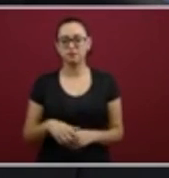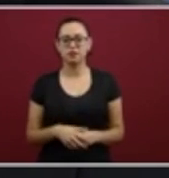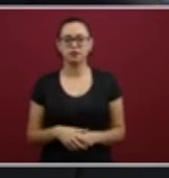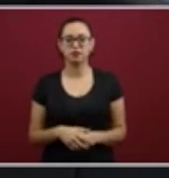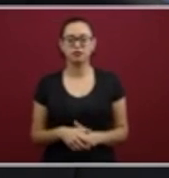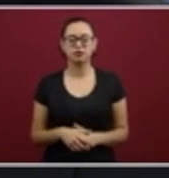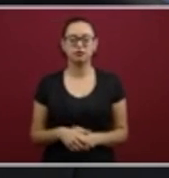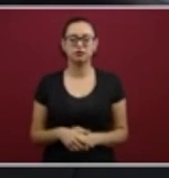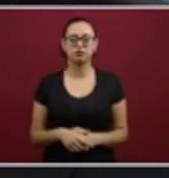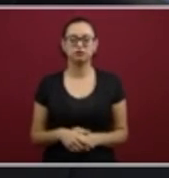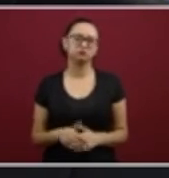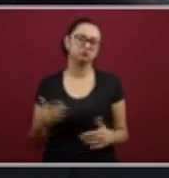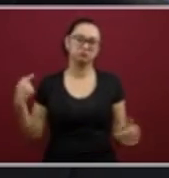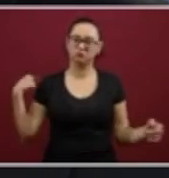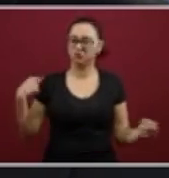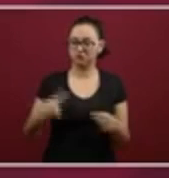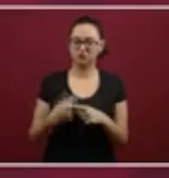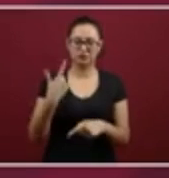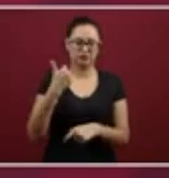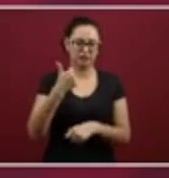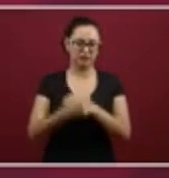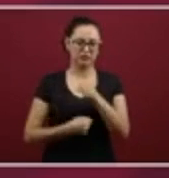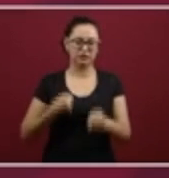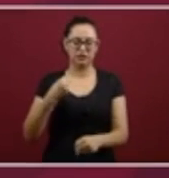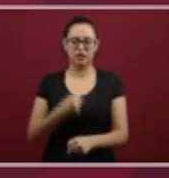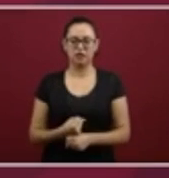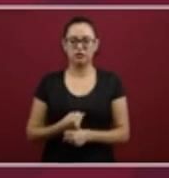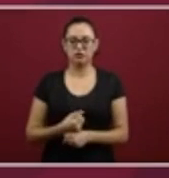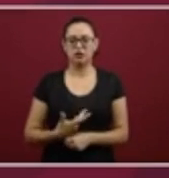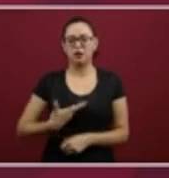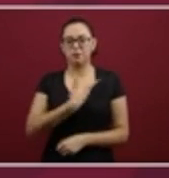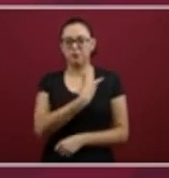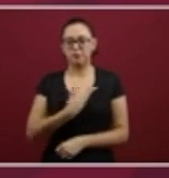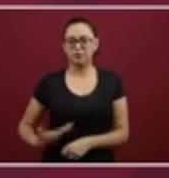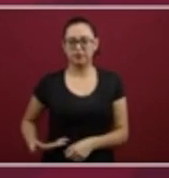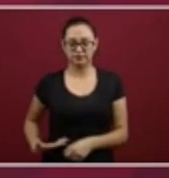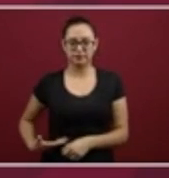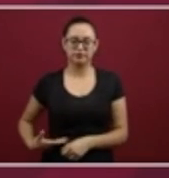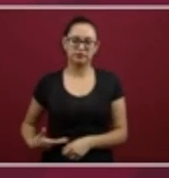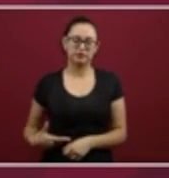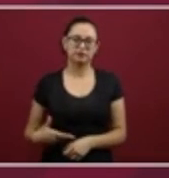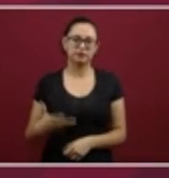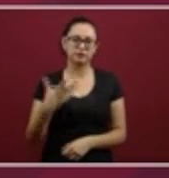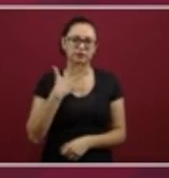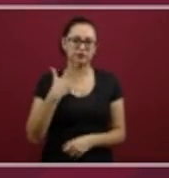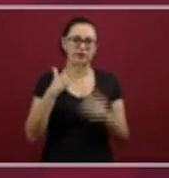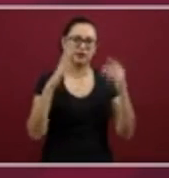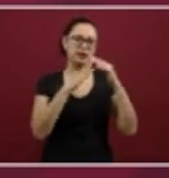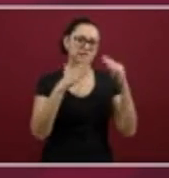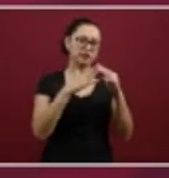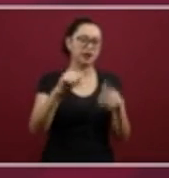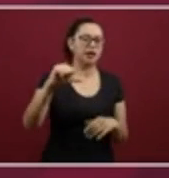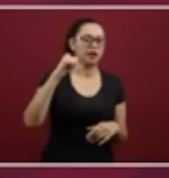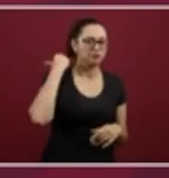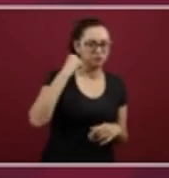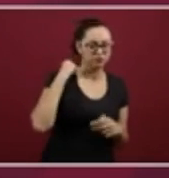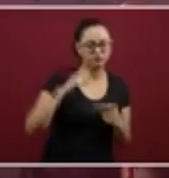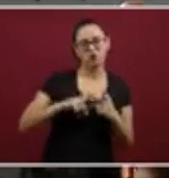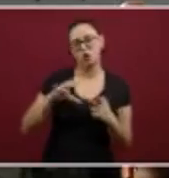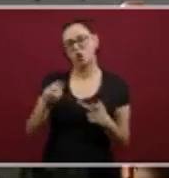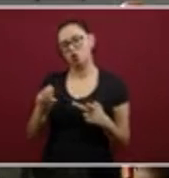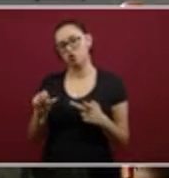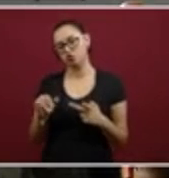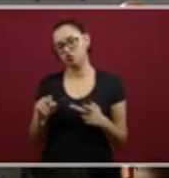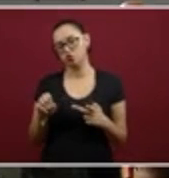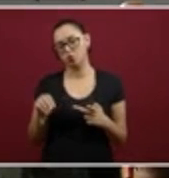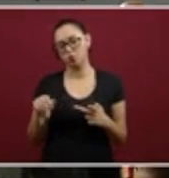anteriormente en el sexenio la presidencia de la República tenía unas casas en Acapulco, otras en Cozumel. Esas casas que tenía la